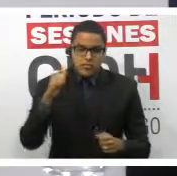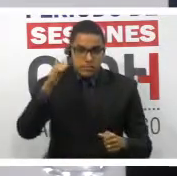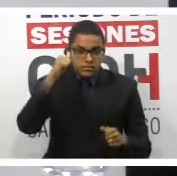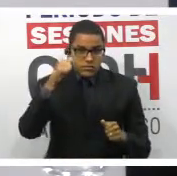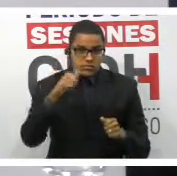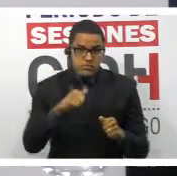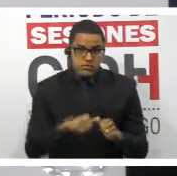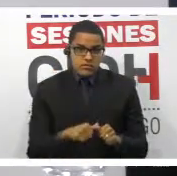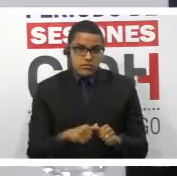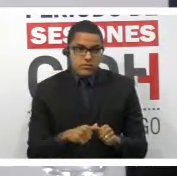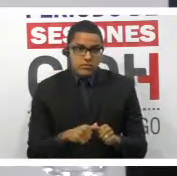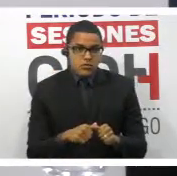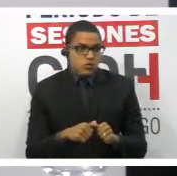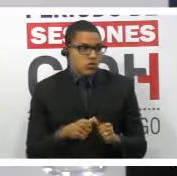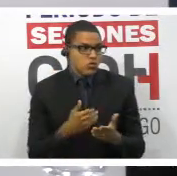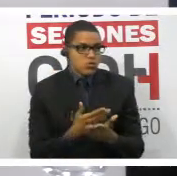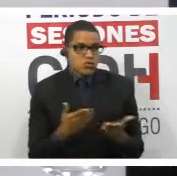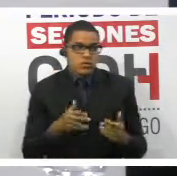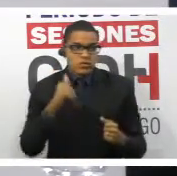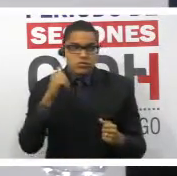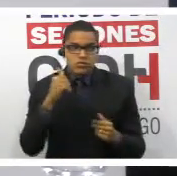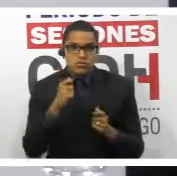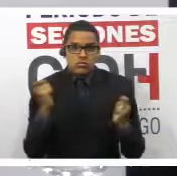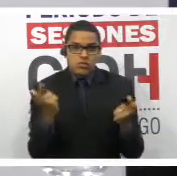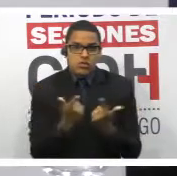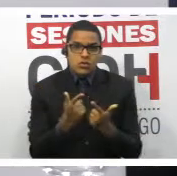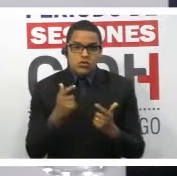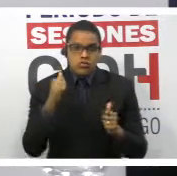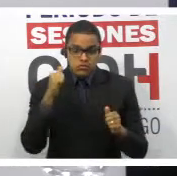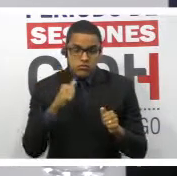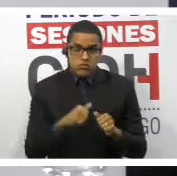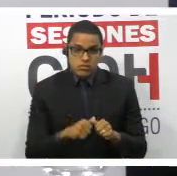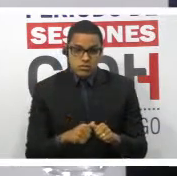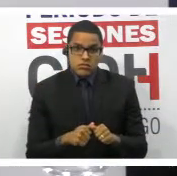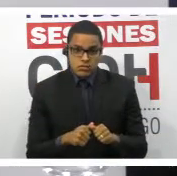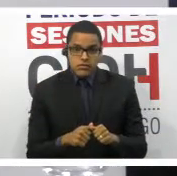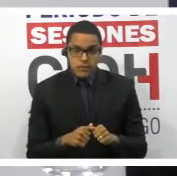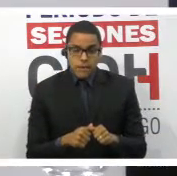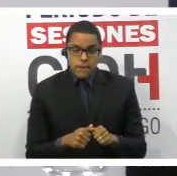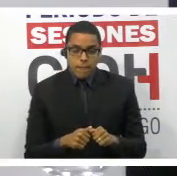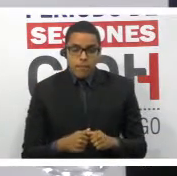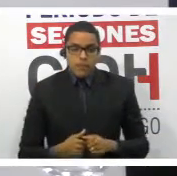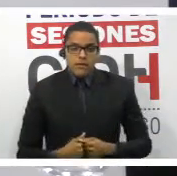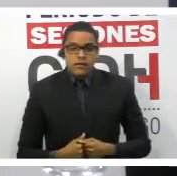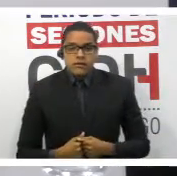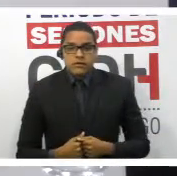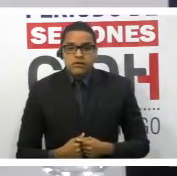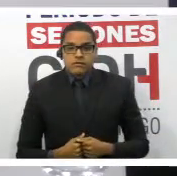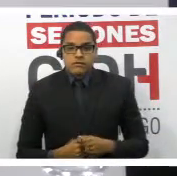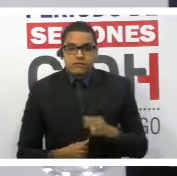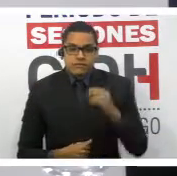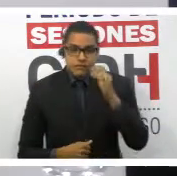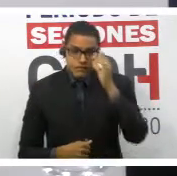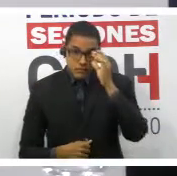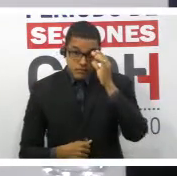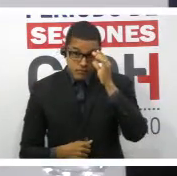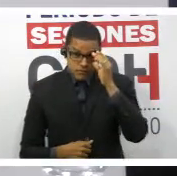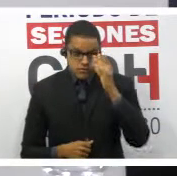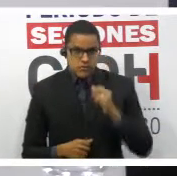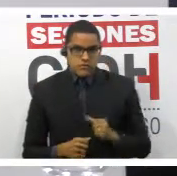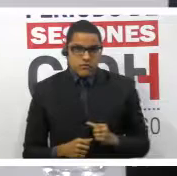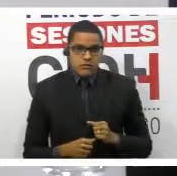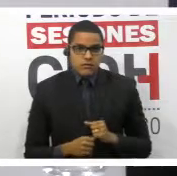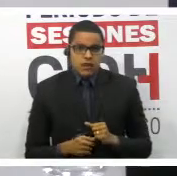todos para la sociedad civil para la comisión interamericana de derechos humanos de aspectos que tenemos que trabajar